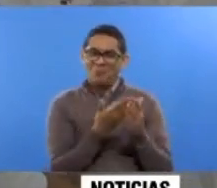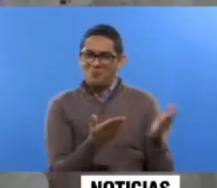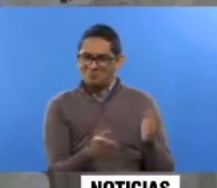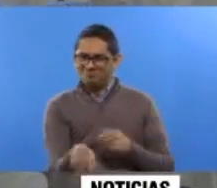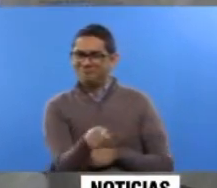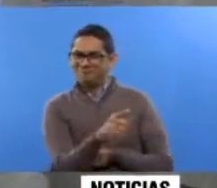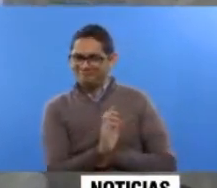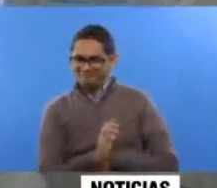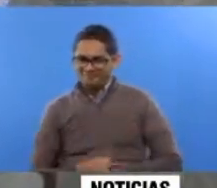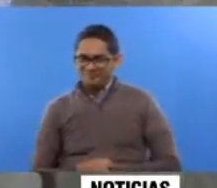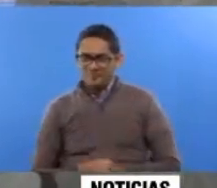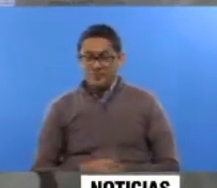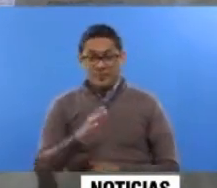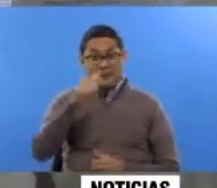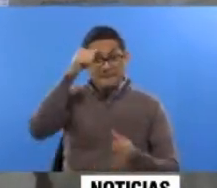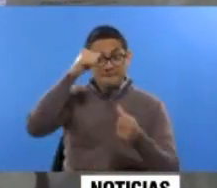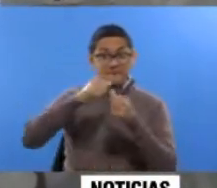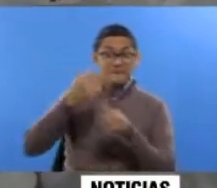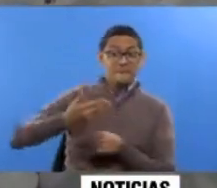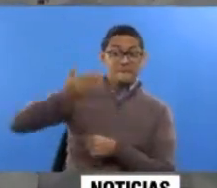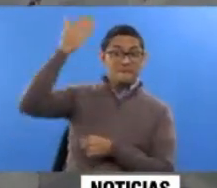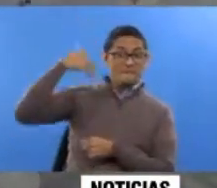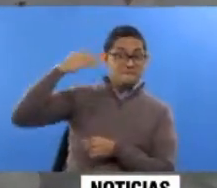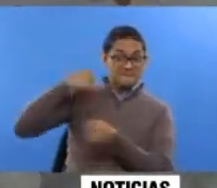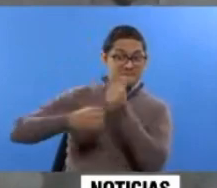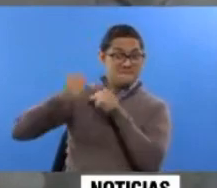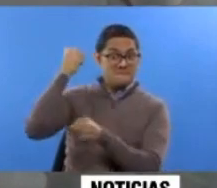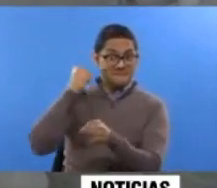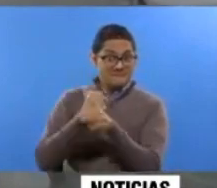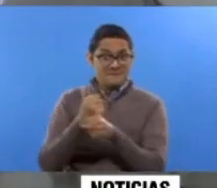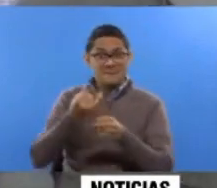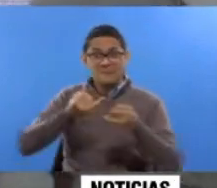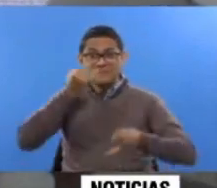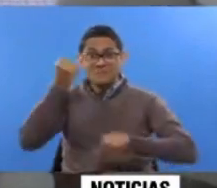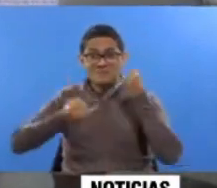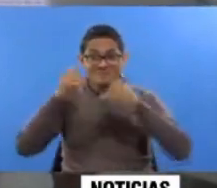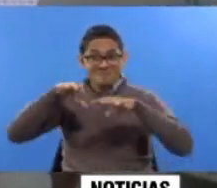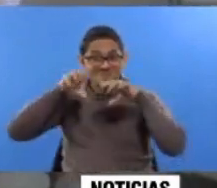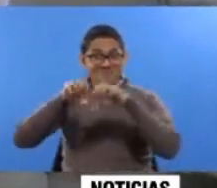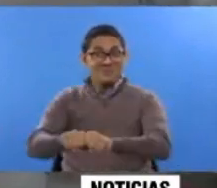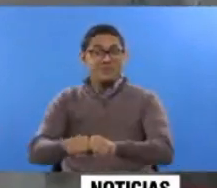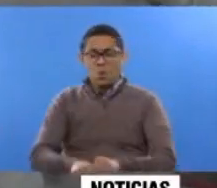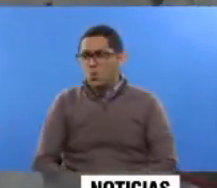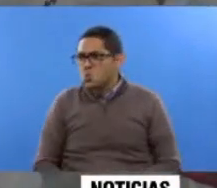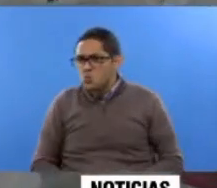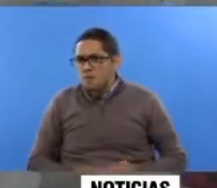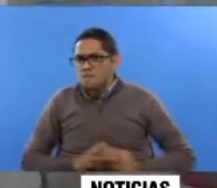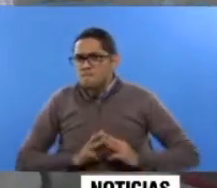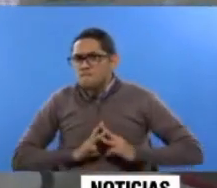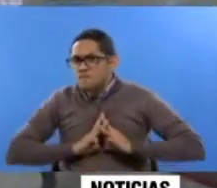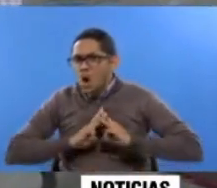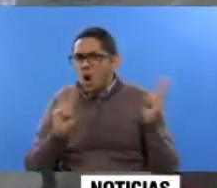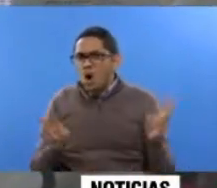pasado, en el tema de captura de drogas, fue un año histórico en captura de